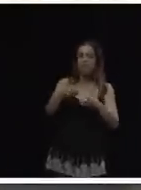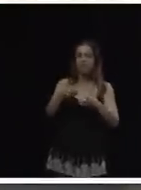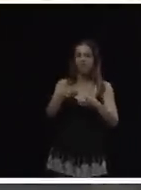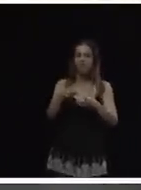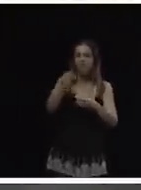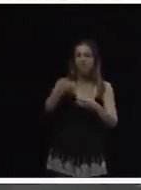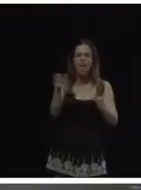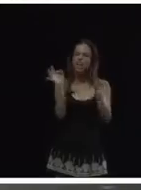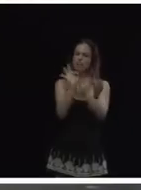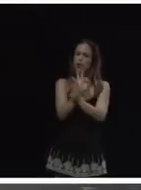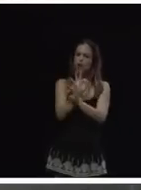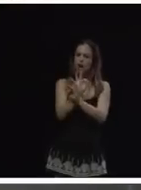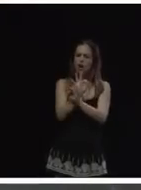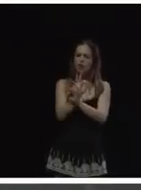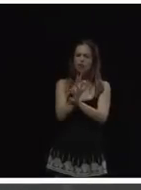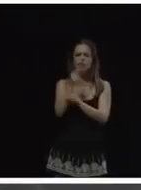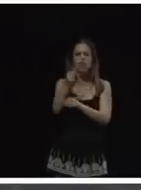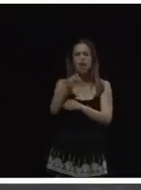equivocado.